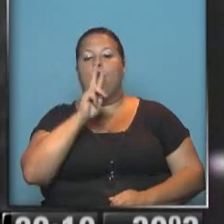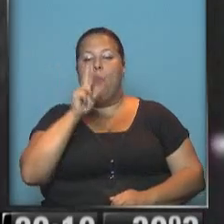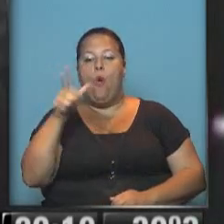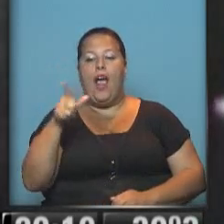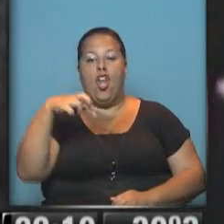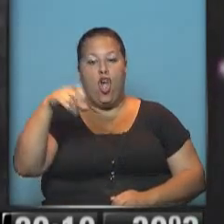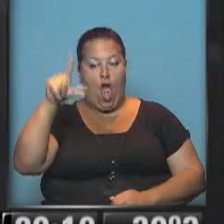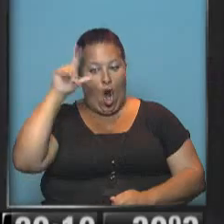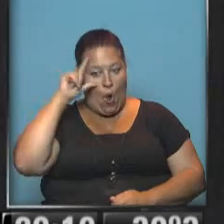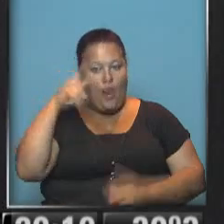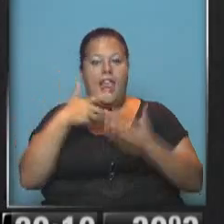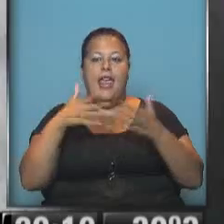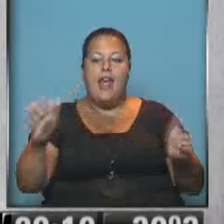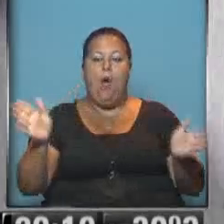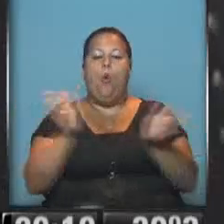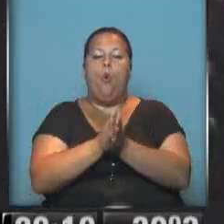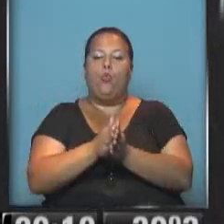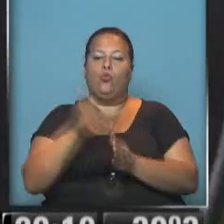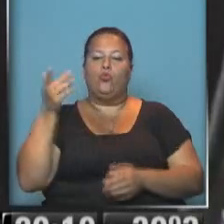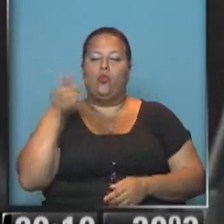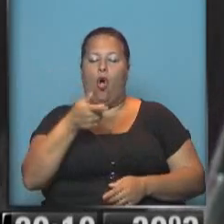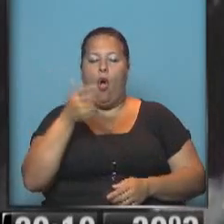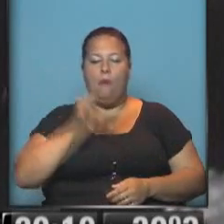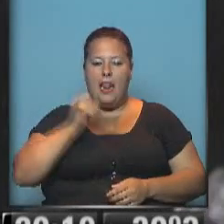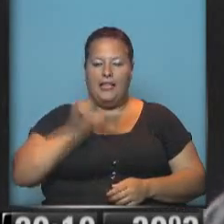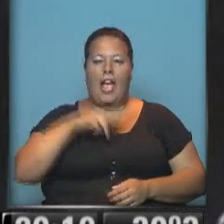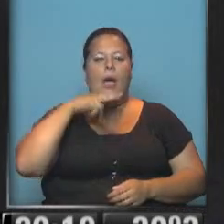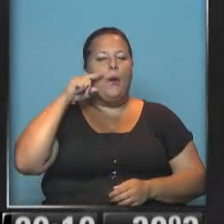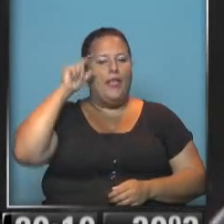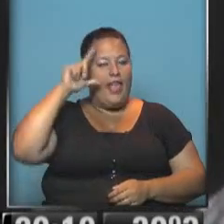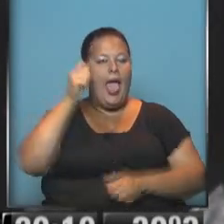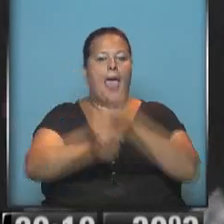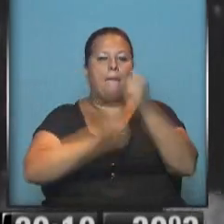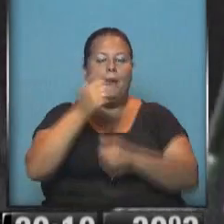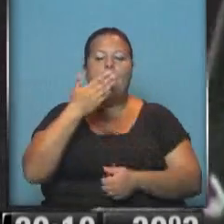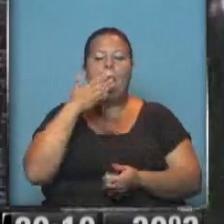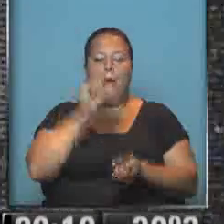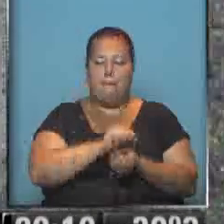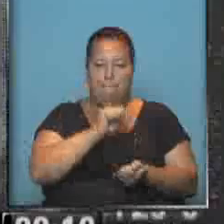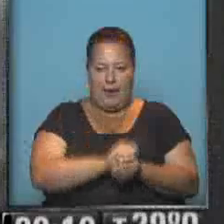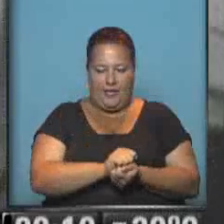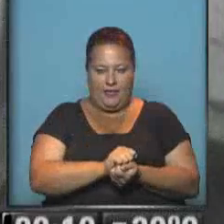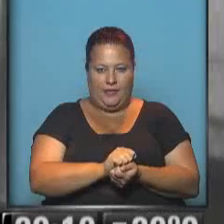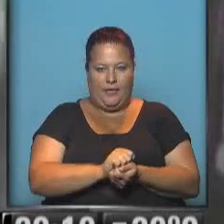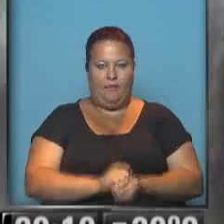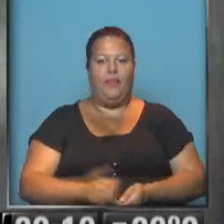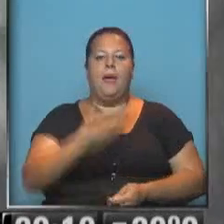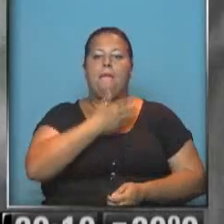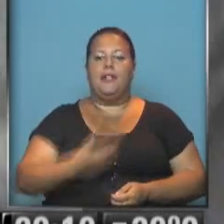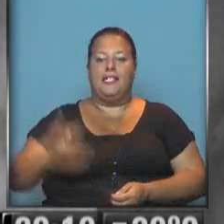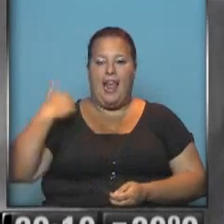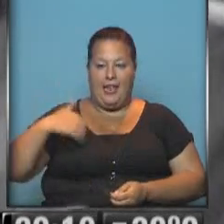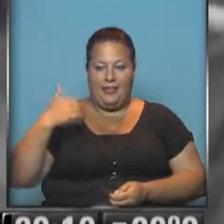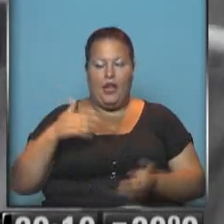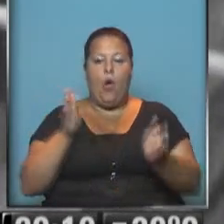Noble inauguraban junto al represor Jorge Rafael Videla la empresa Papel Prensa. El presidente de la Nación, junto